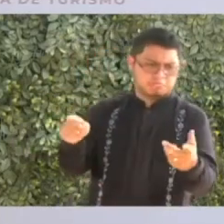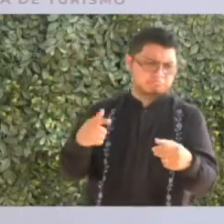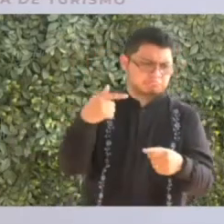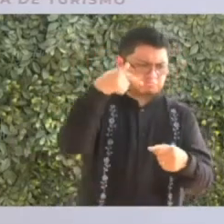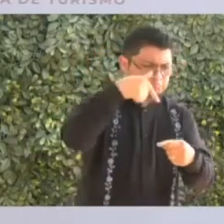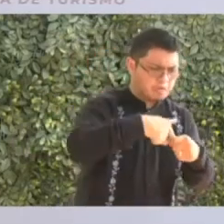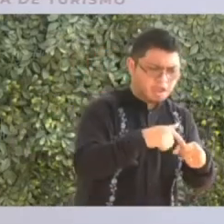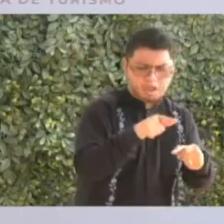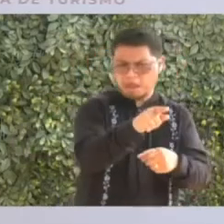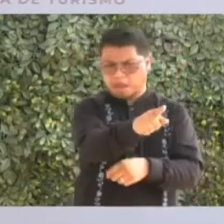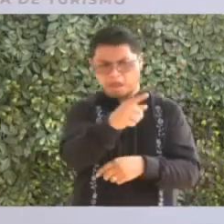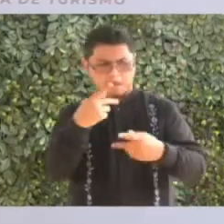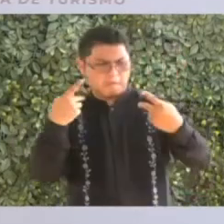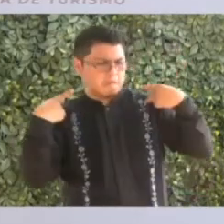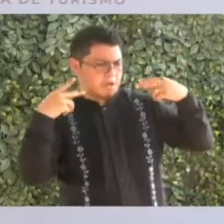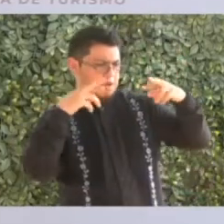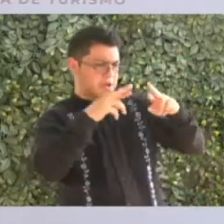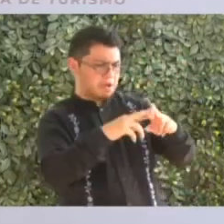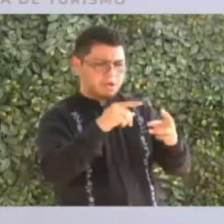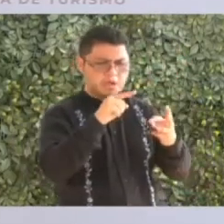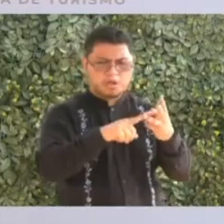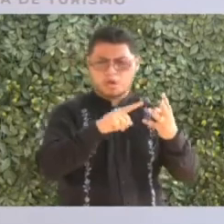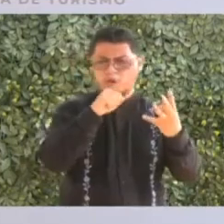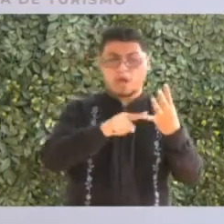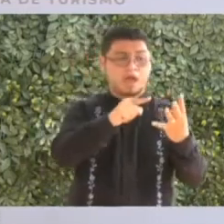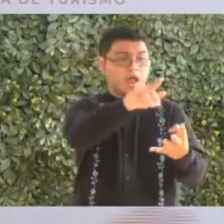los maestros, por los trabajadores del